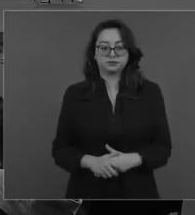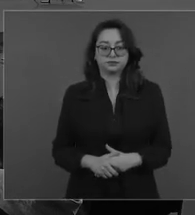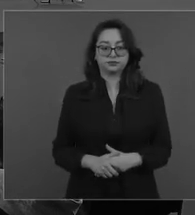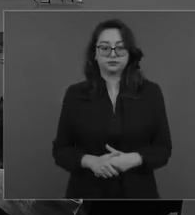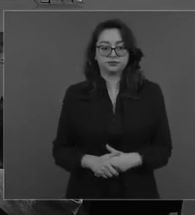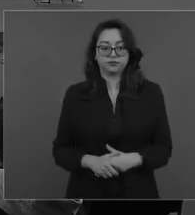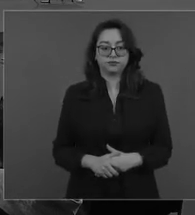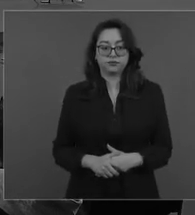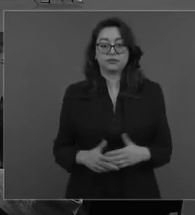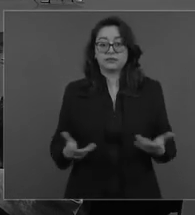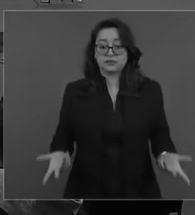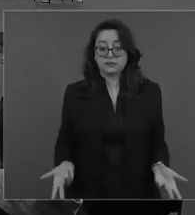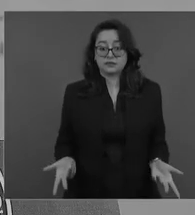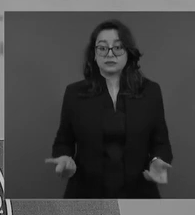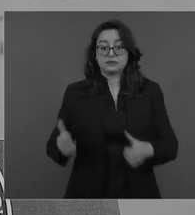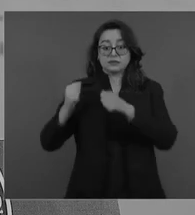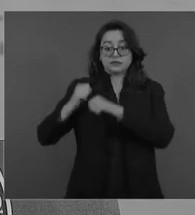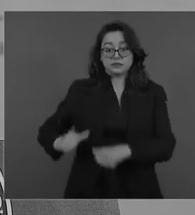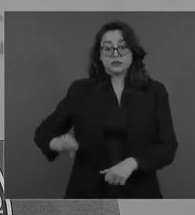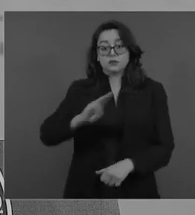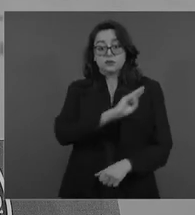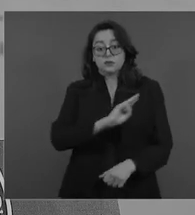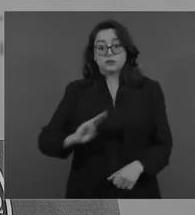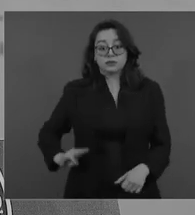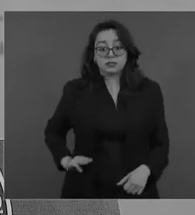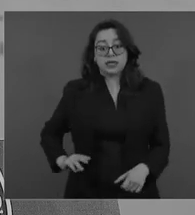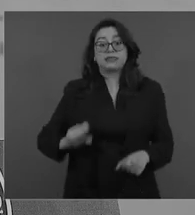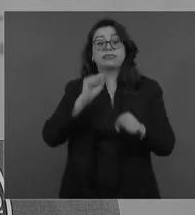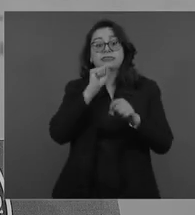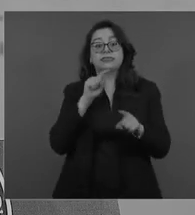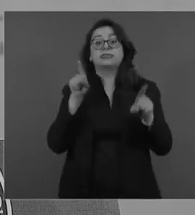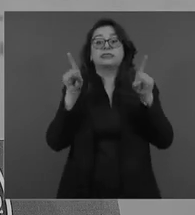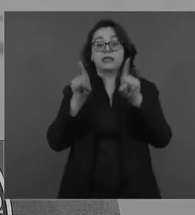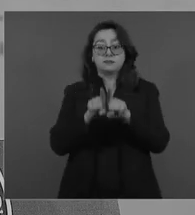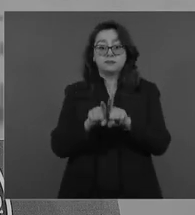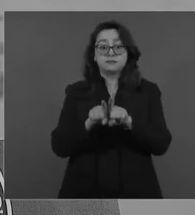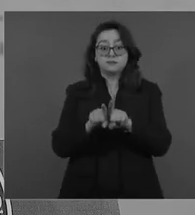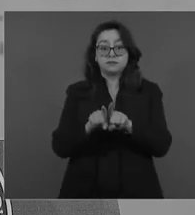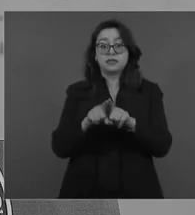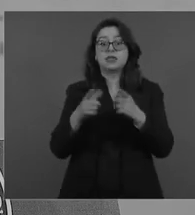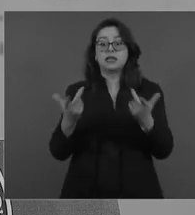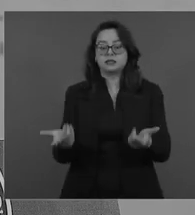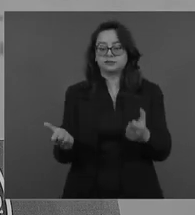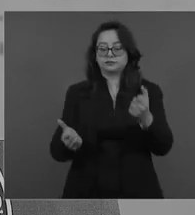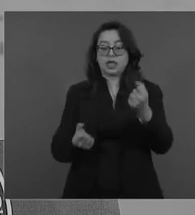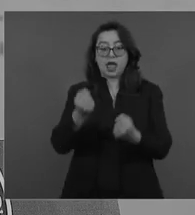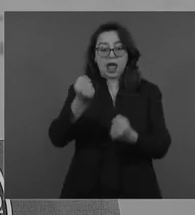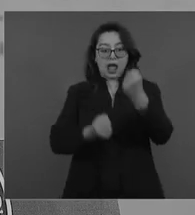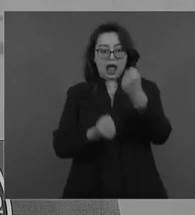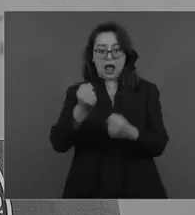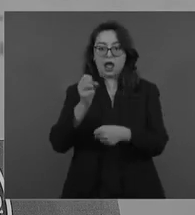Bueno, aquí están las autoridades municipales, pero también tenemos que decir que hubo perifoneo,